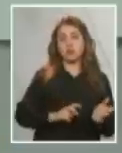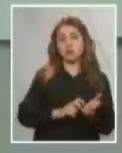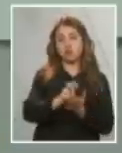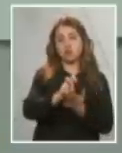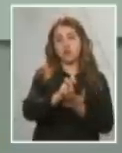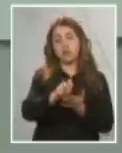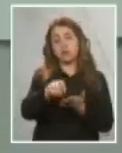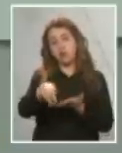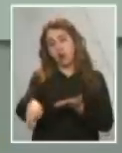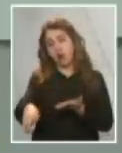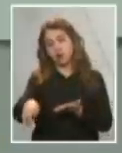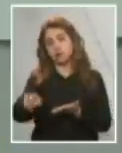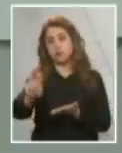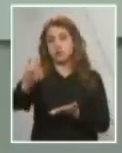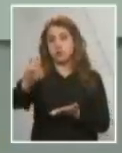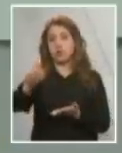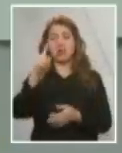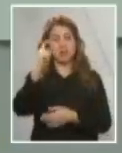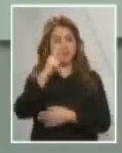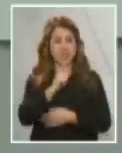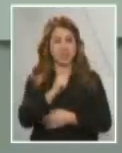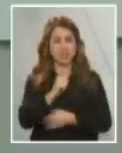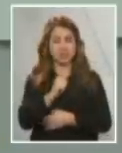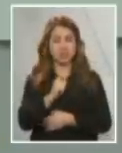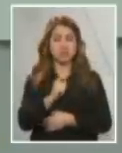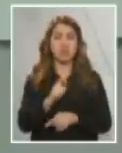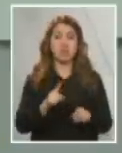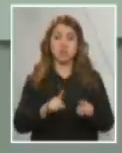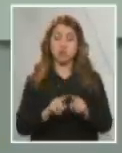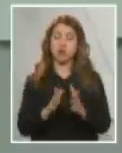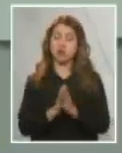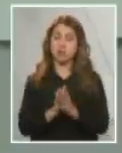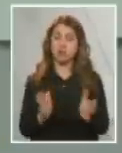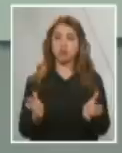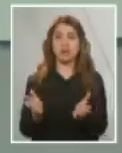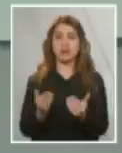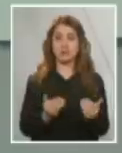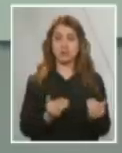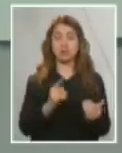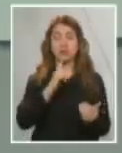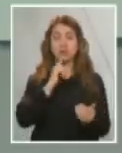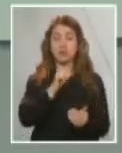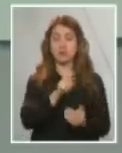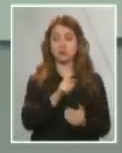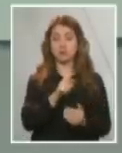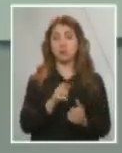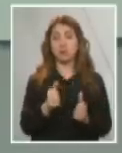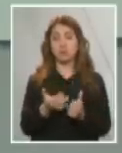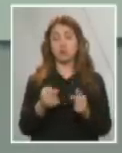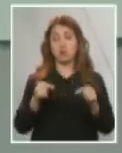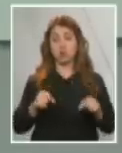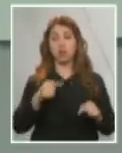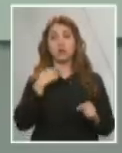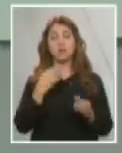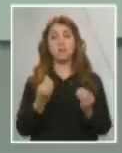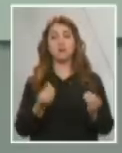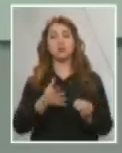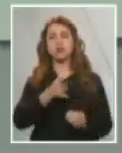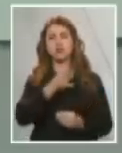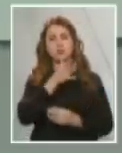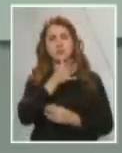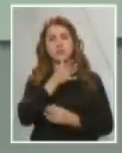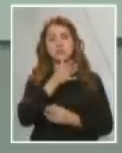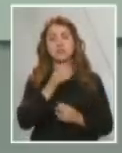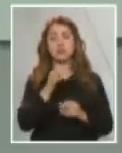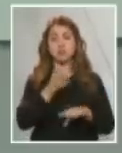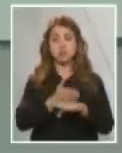todo eso, eso es complicado, entonces igual es necesario tener eso. El tema, bueno, hoy día me pasó, yo no sé si